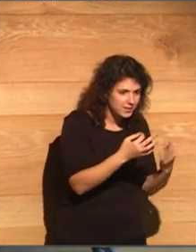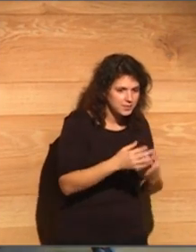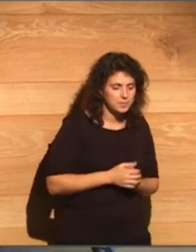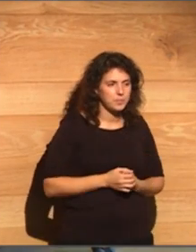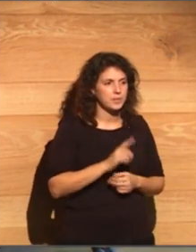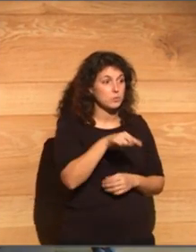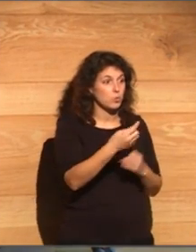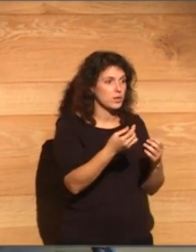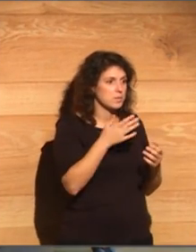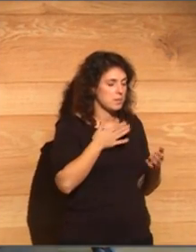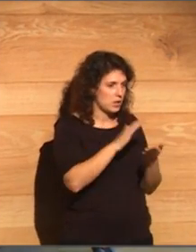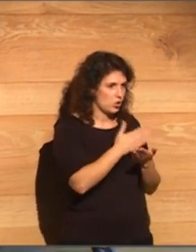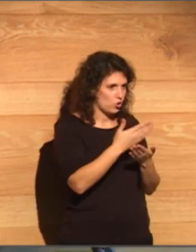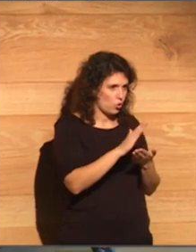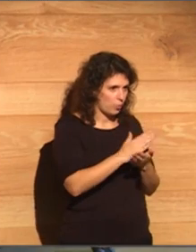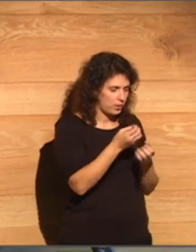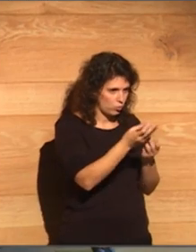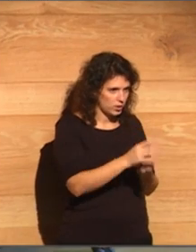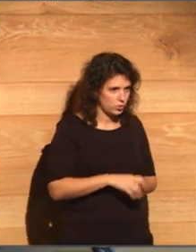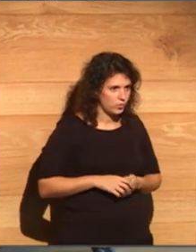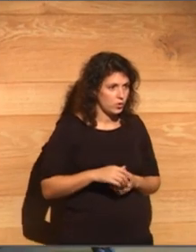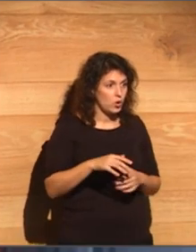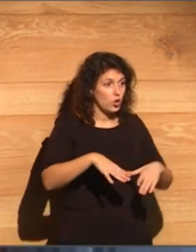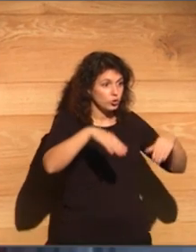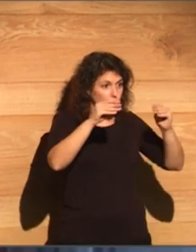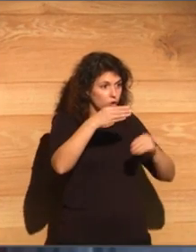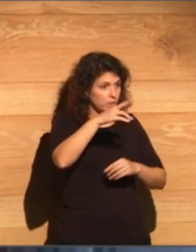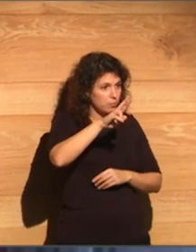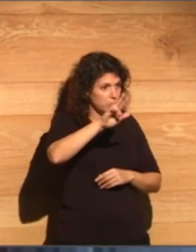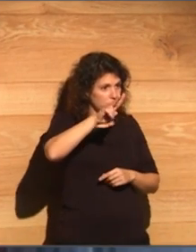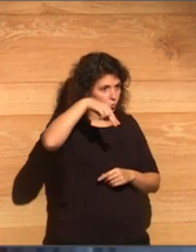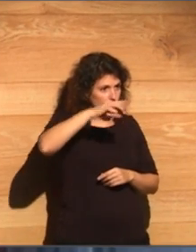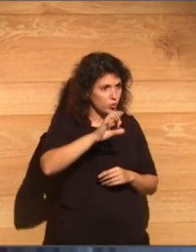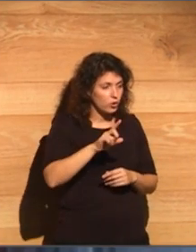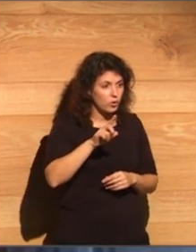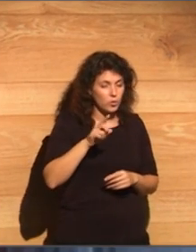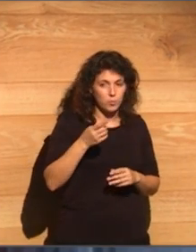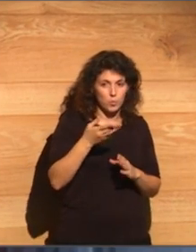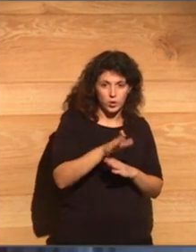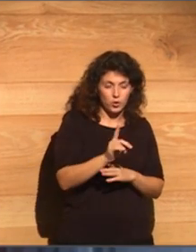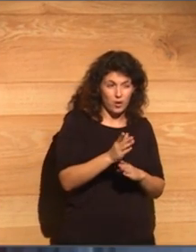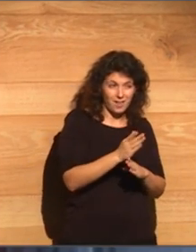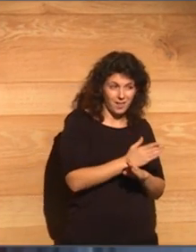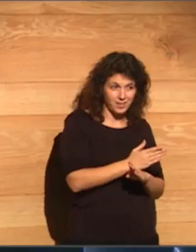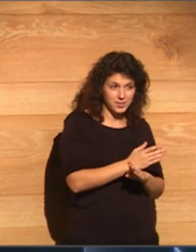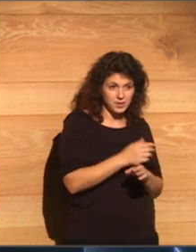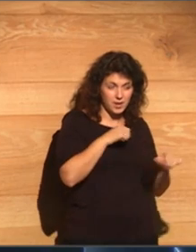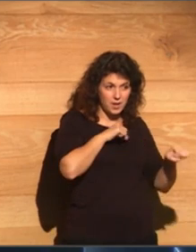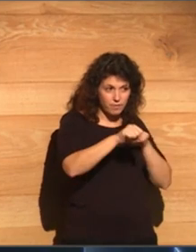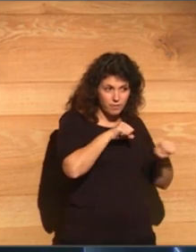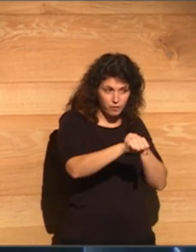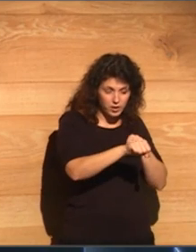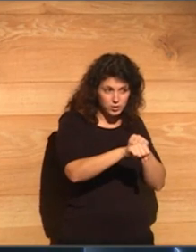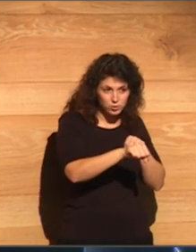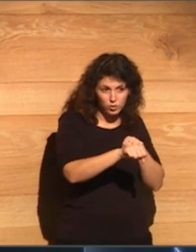igual. Que sea ese Torre Bruno, por cierto, muy poquito antes de morir, ¿eh? ¿Sabéis que le dio un infarto al año? Sí,